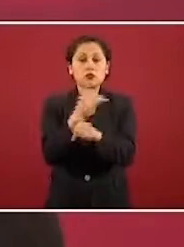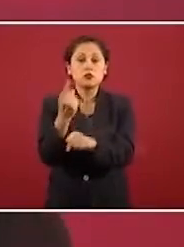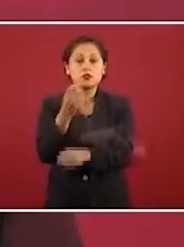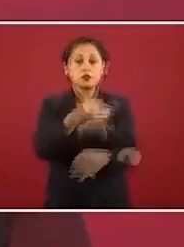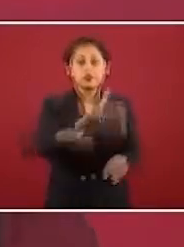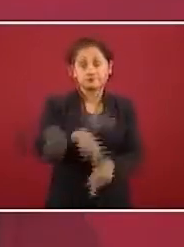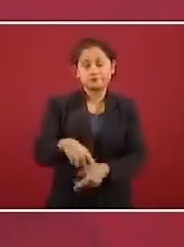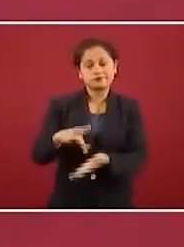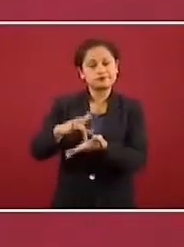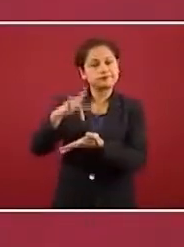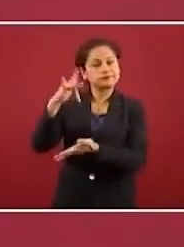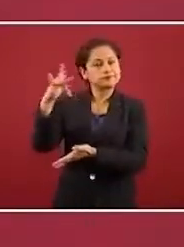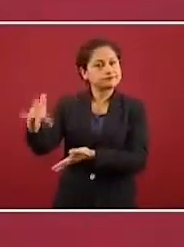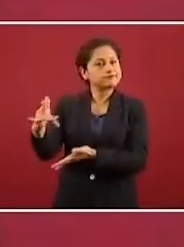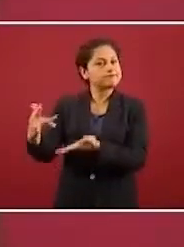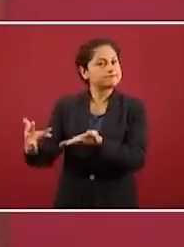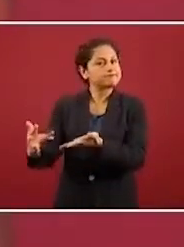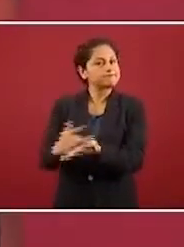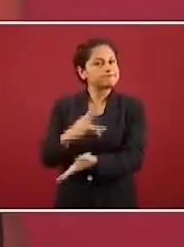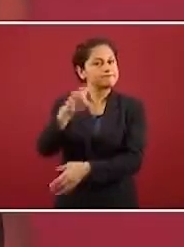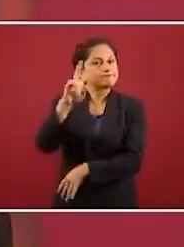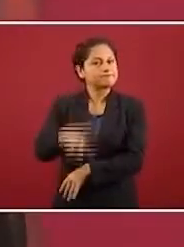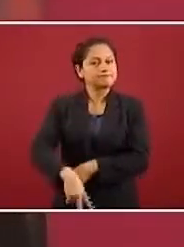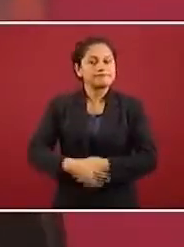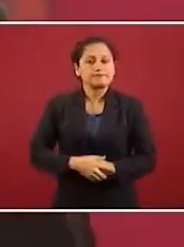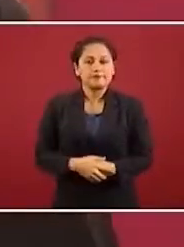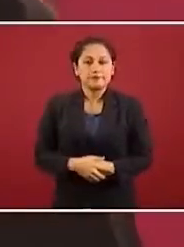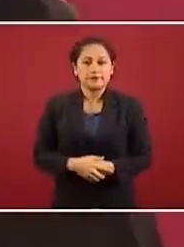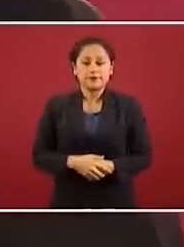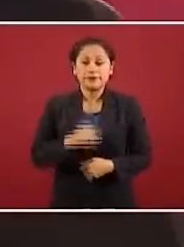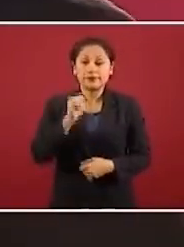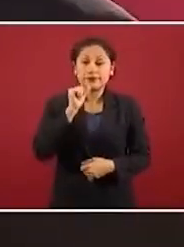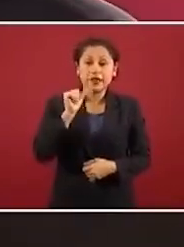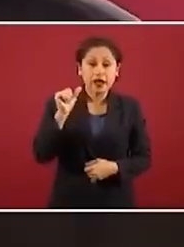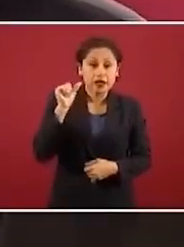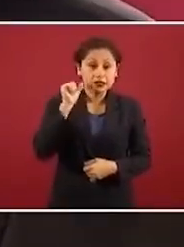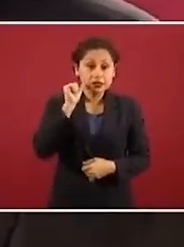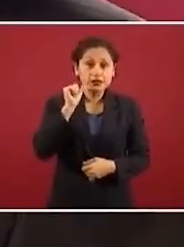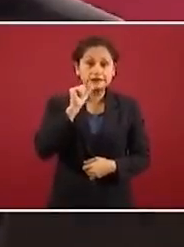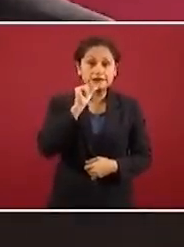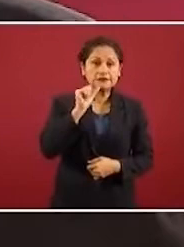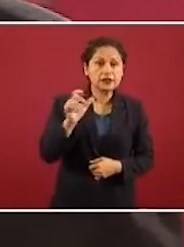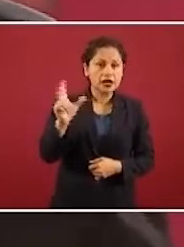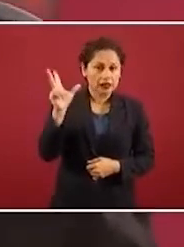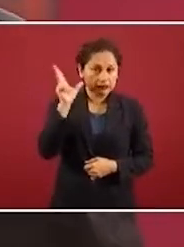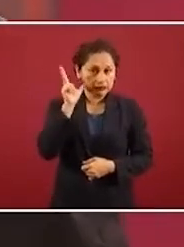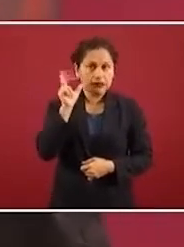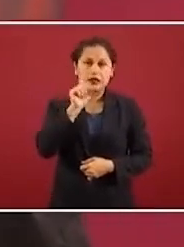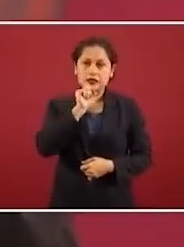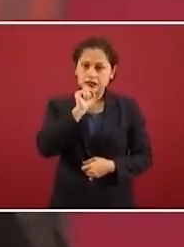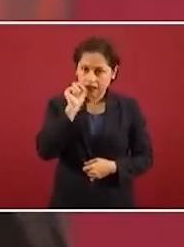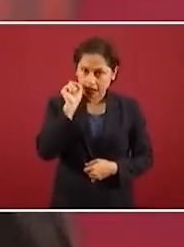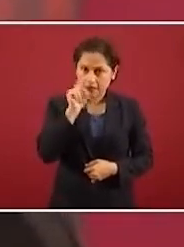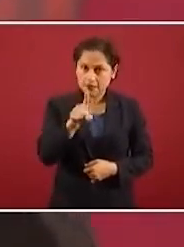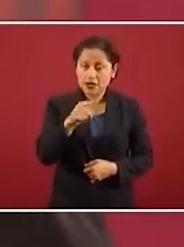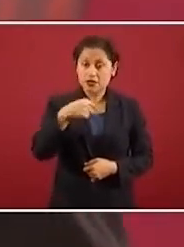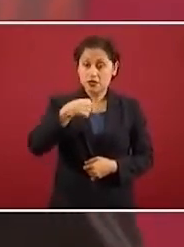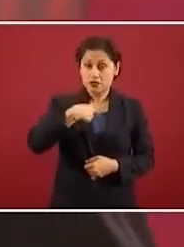ejemplar ayer y antier hablé y lo voy a seguir haciendo